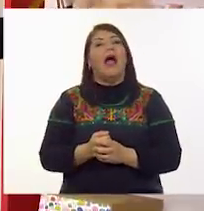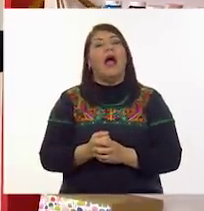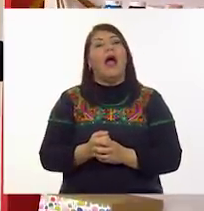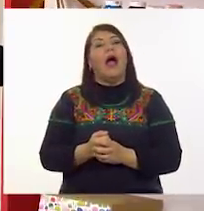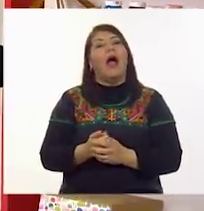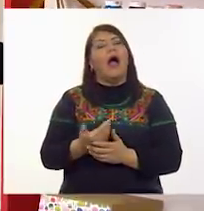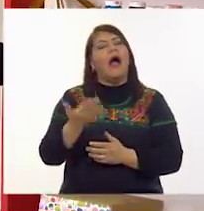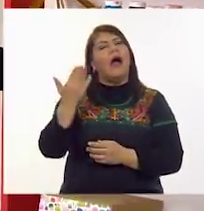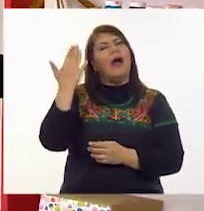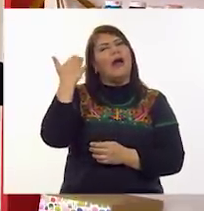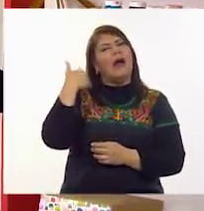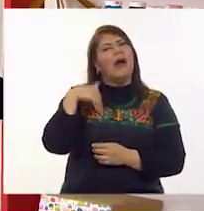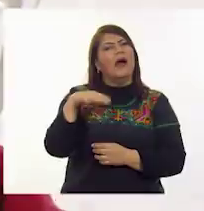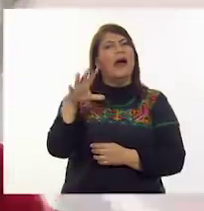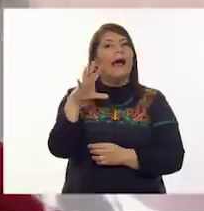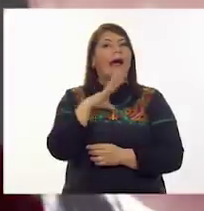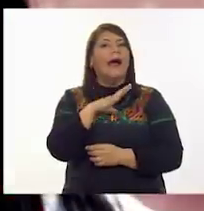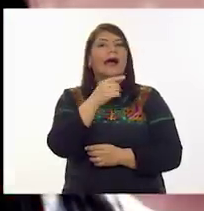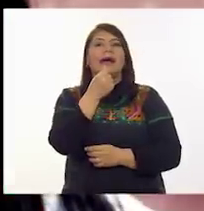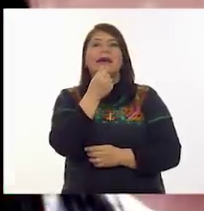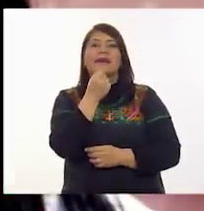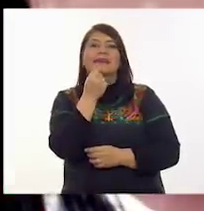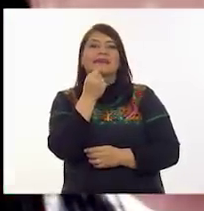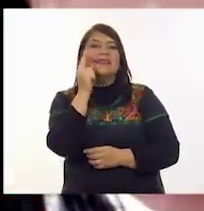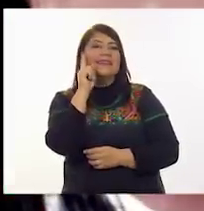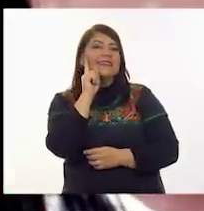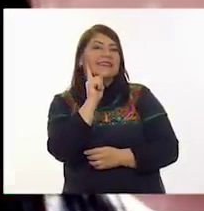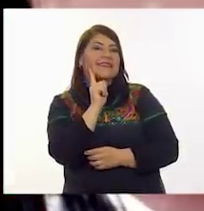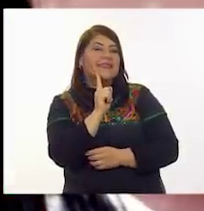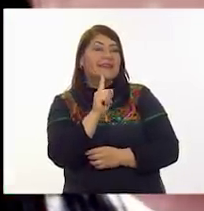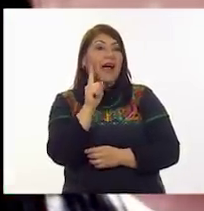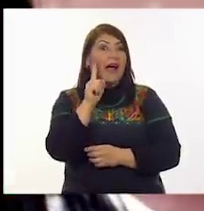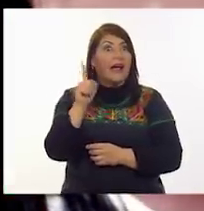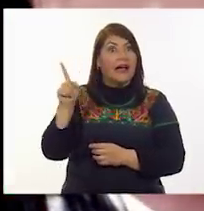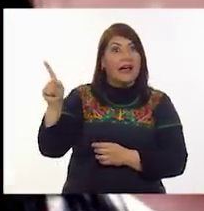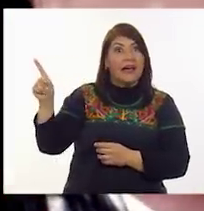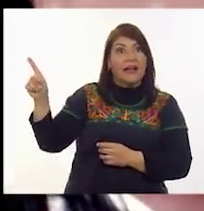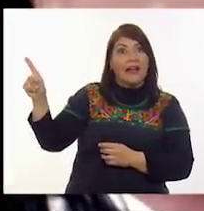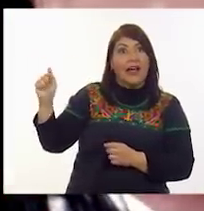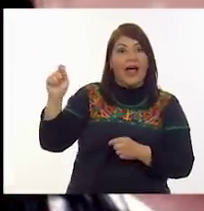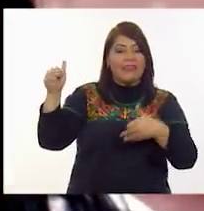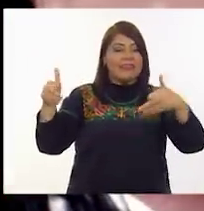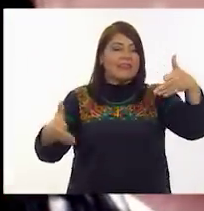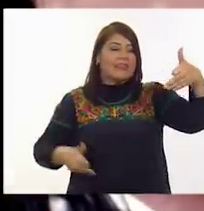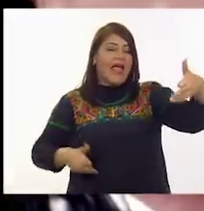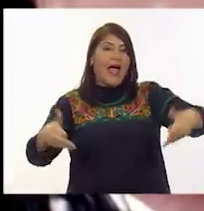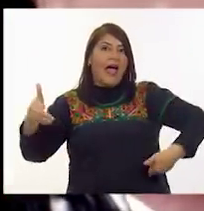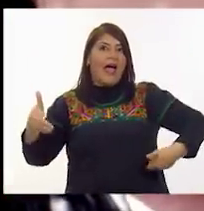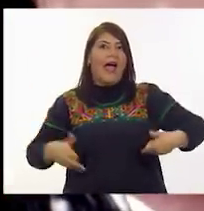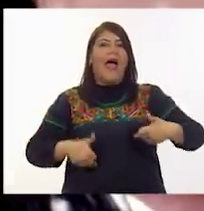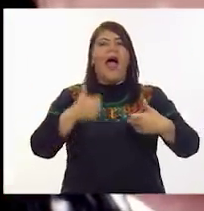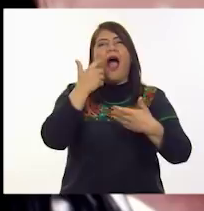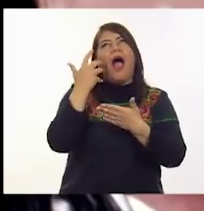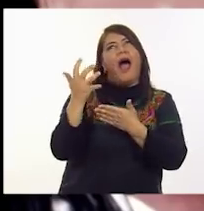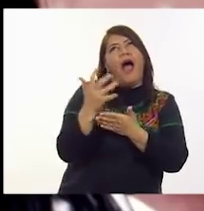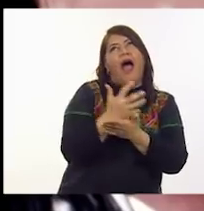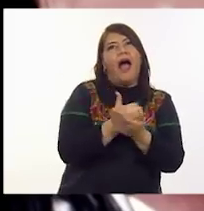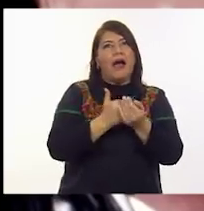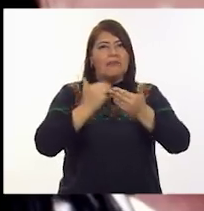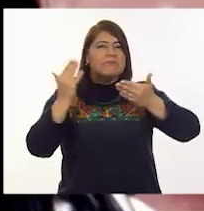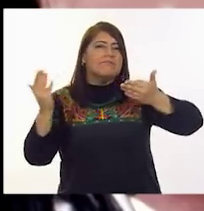Había una vez una niña que en un teatro quería